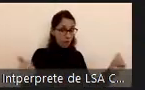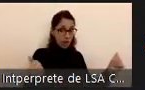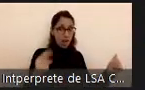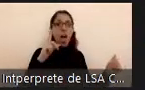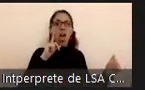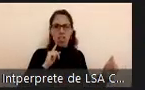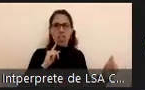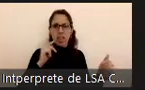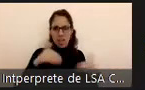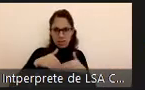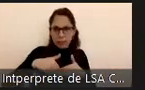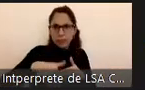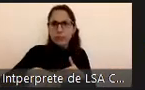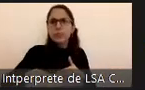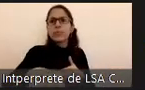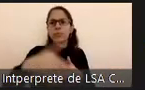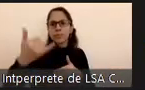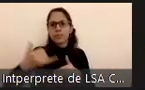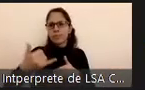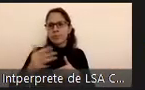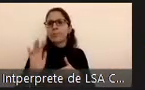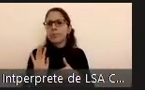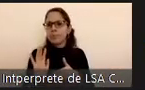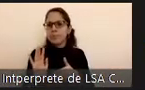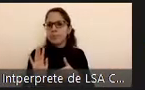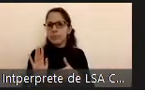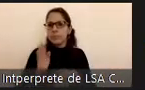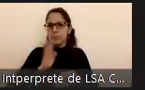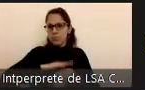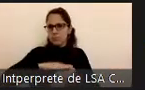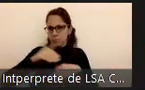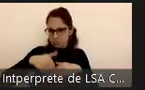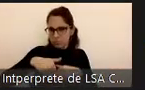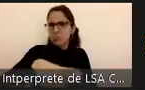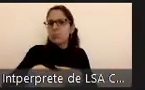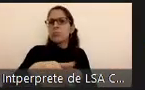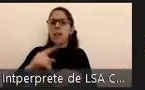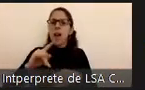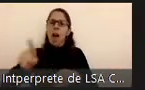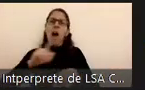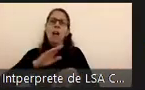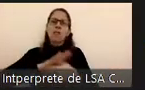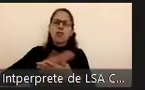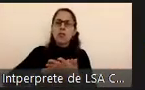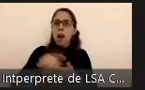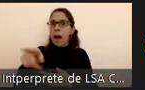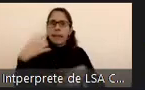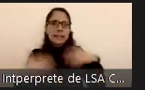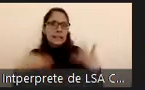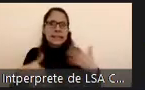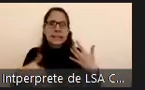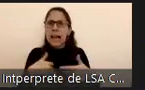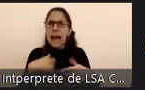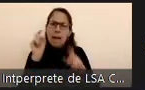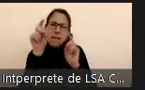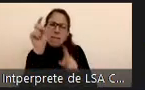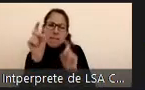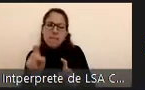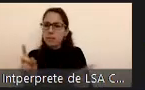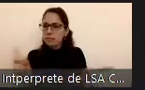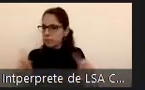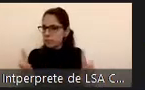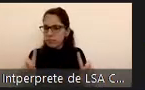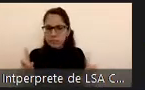eh, para poder resolverlo, así que no se apuren, en principio, ¿sí?